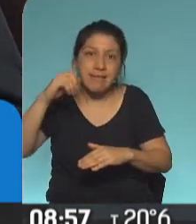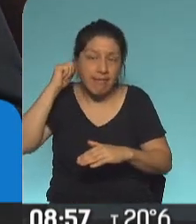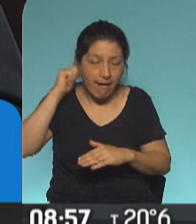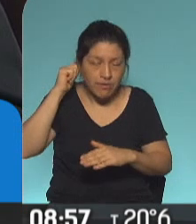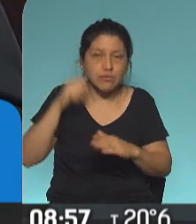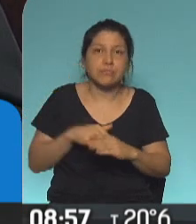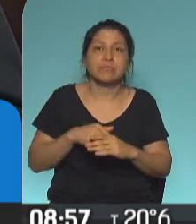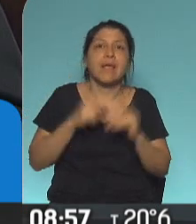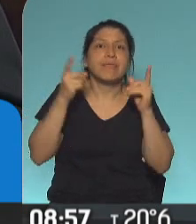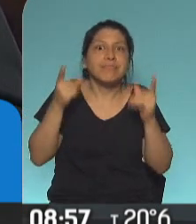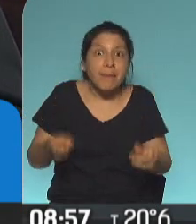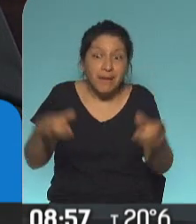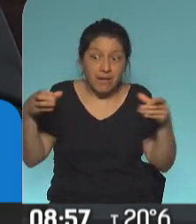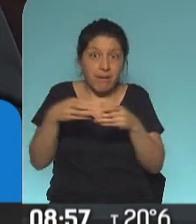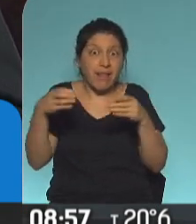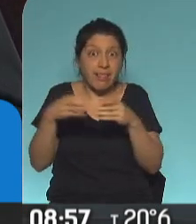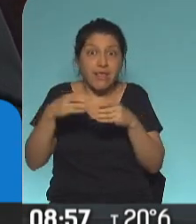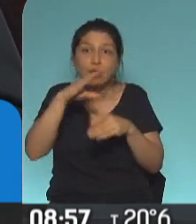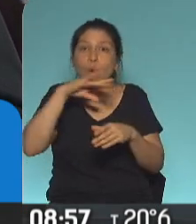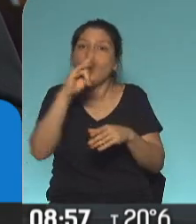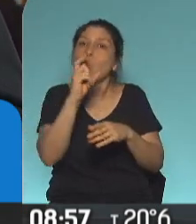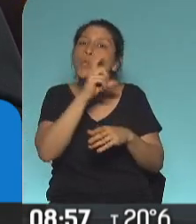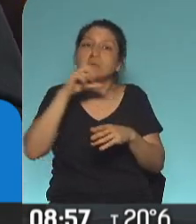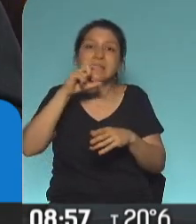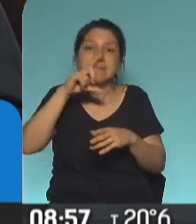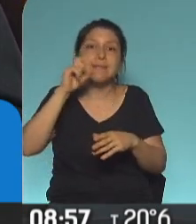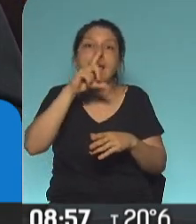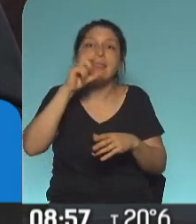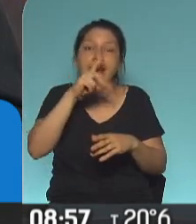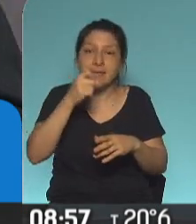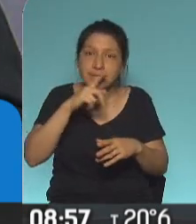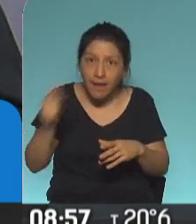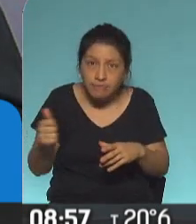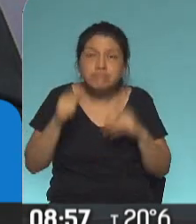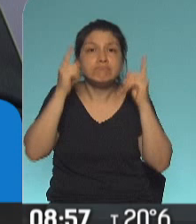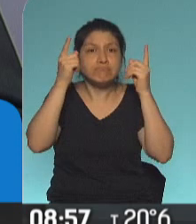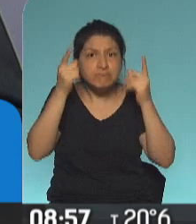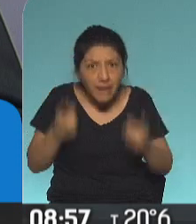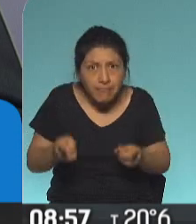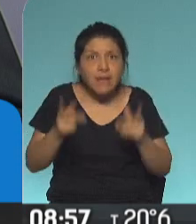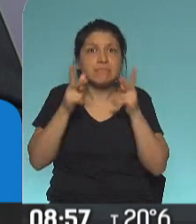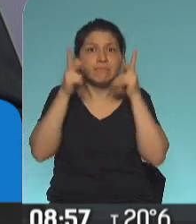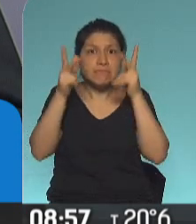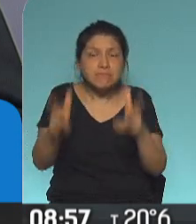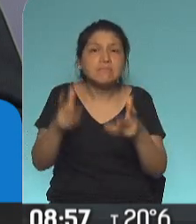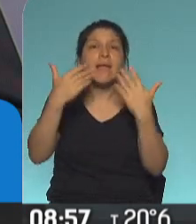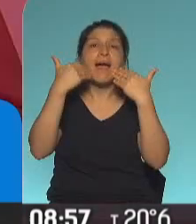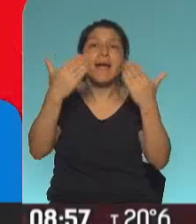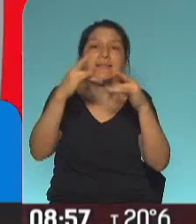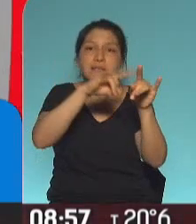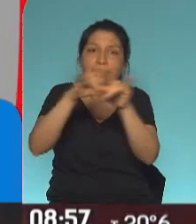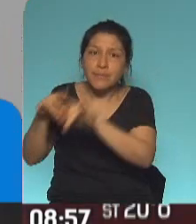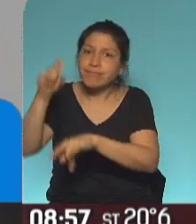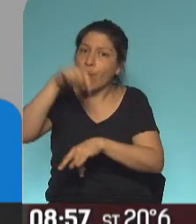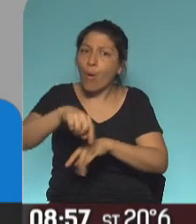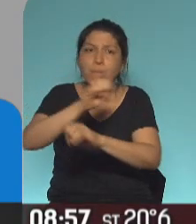el partido justicialista a un comunicado público y difundió también a través de las redes sociales hoy es un mal